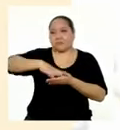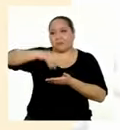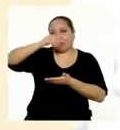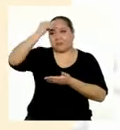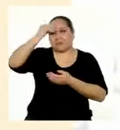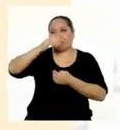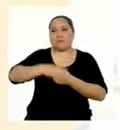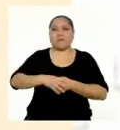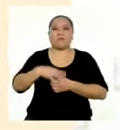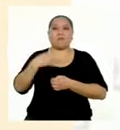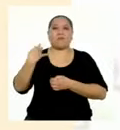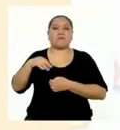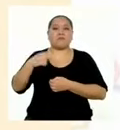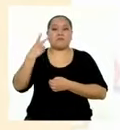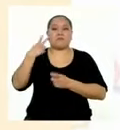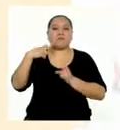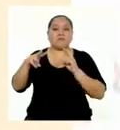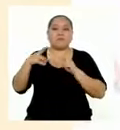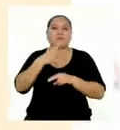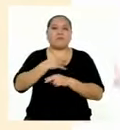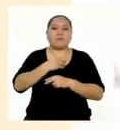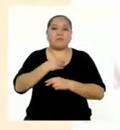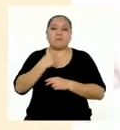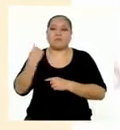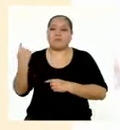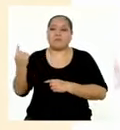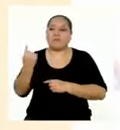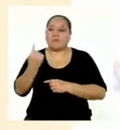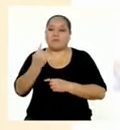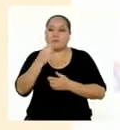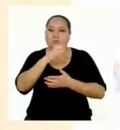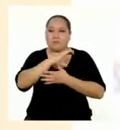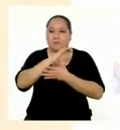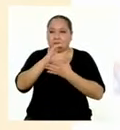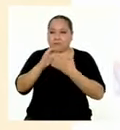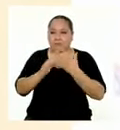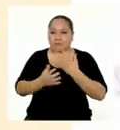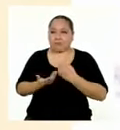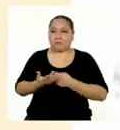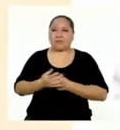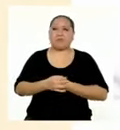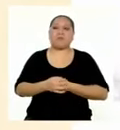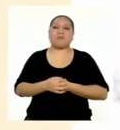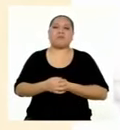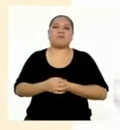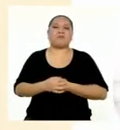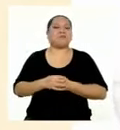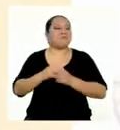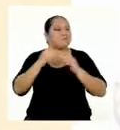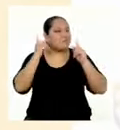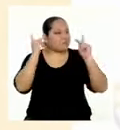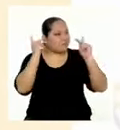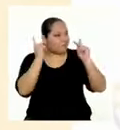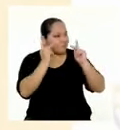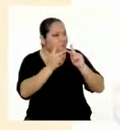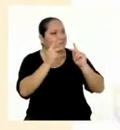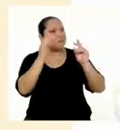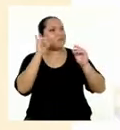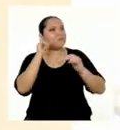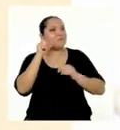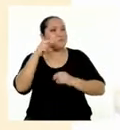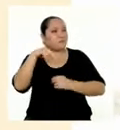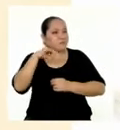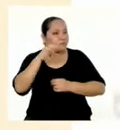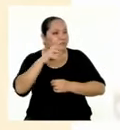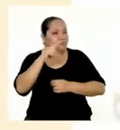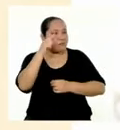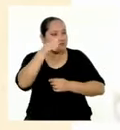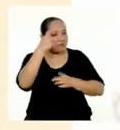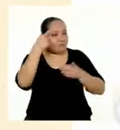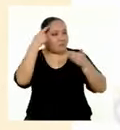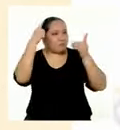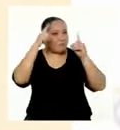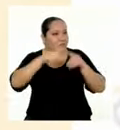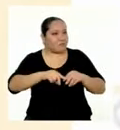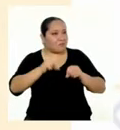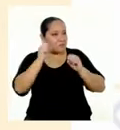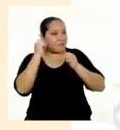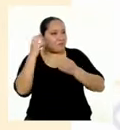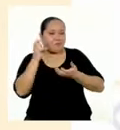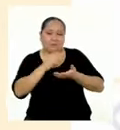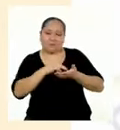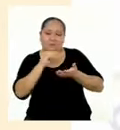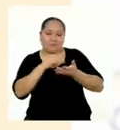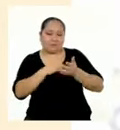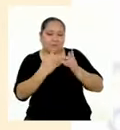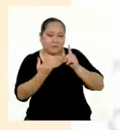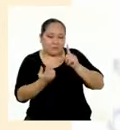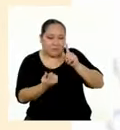tomando en cuenta la edad y características de cada uno. ¡Estupendo, Yanira! Ahora tu acuerdo es